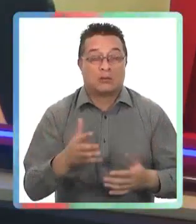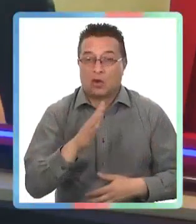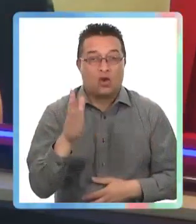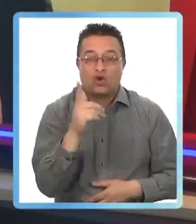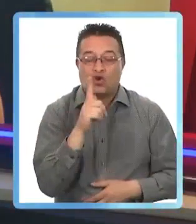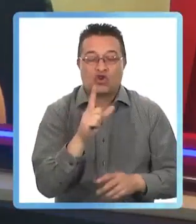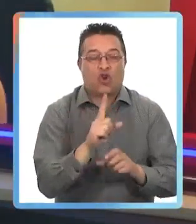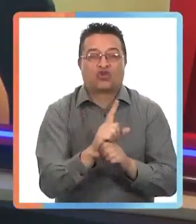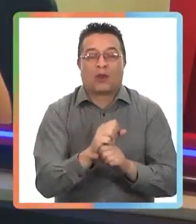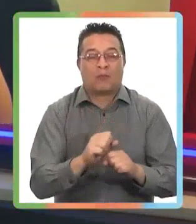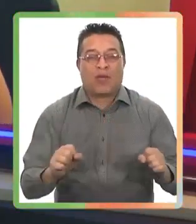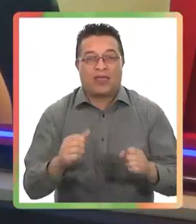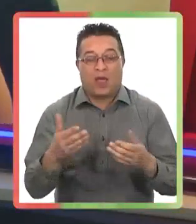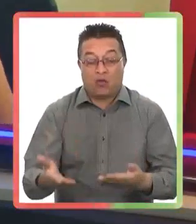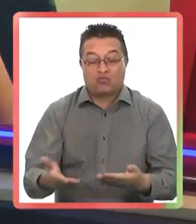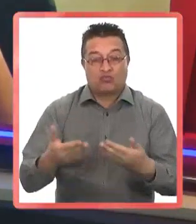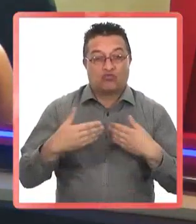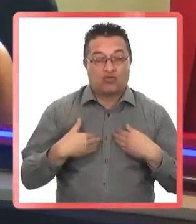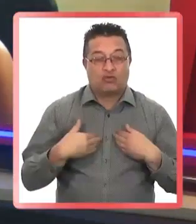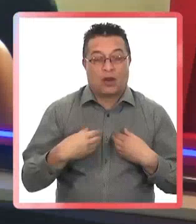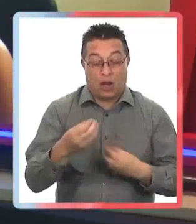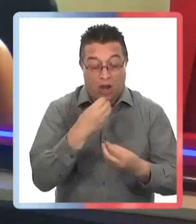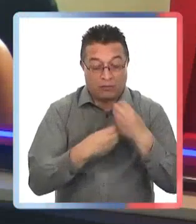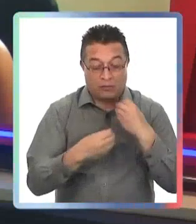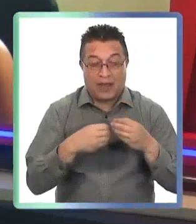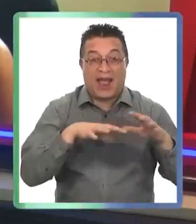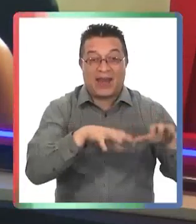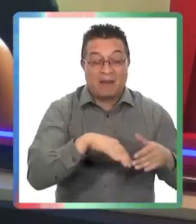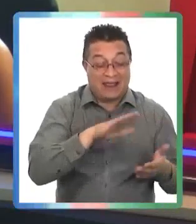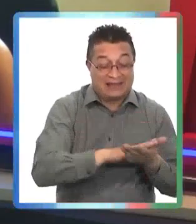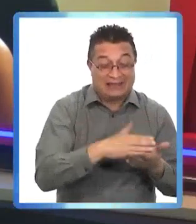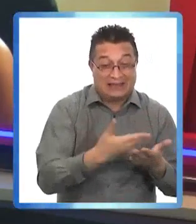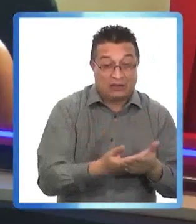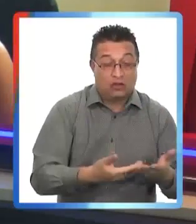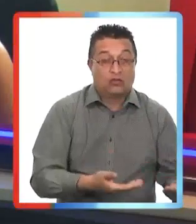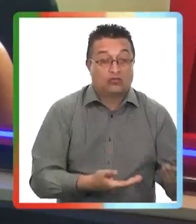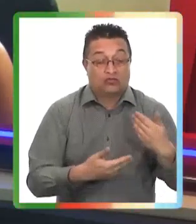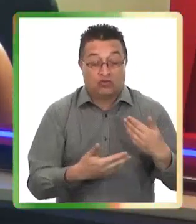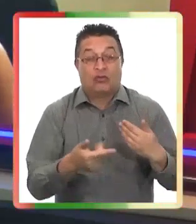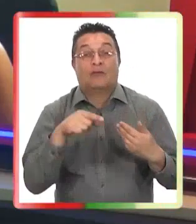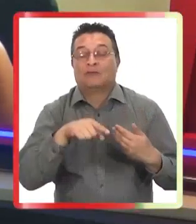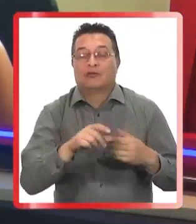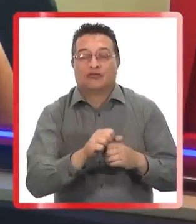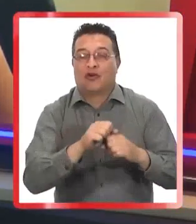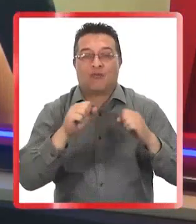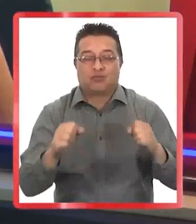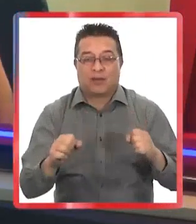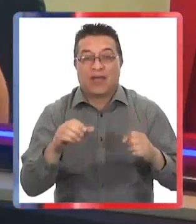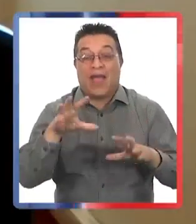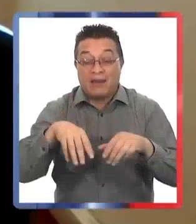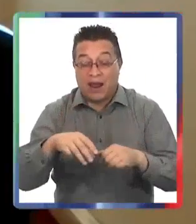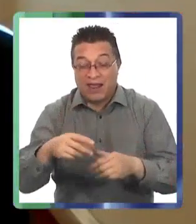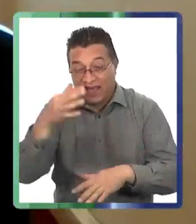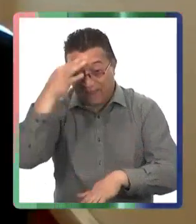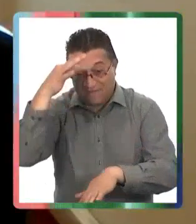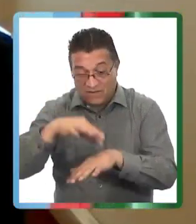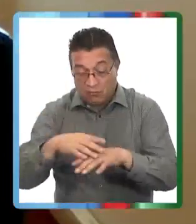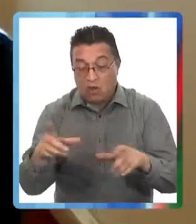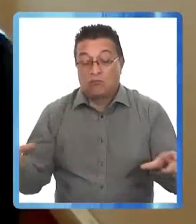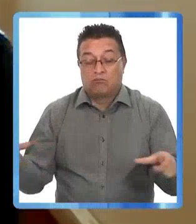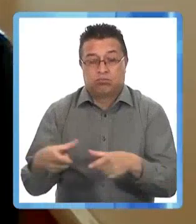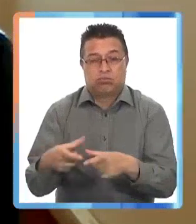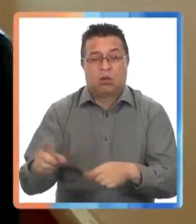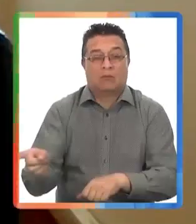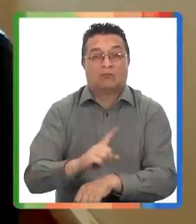hay posibilidades de contagio a través del consumo de animales sanos, y como ya decíamos, los focos de animales enfermos se